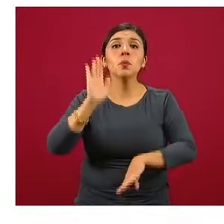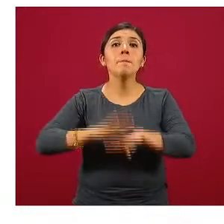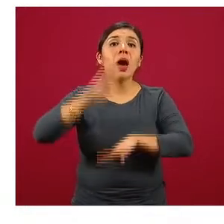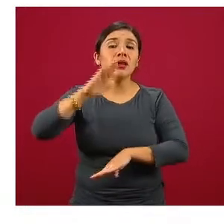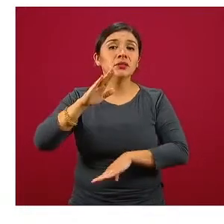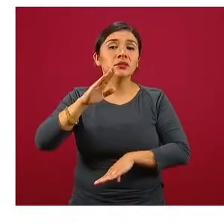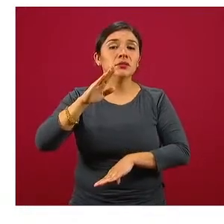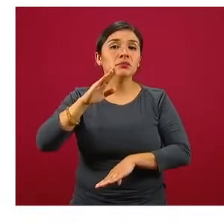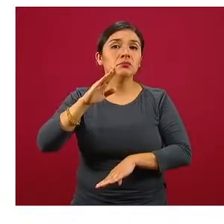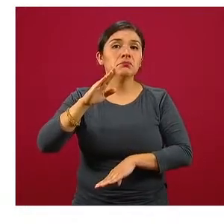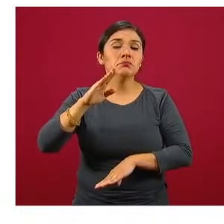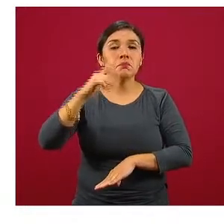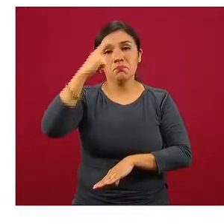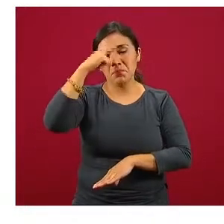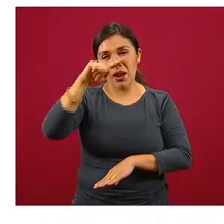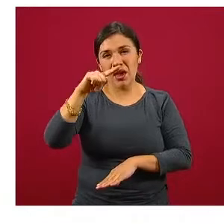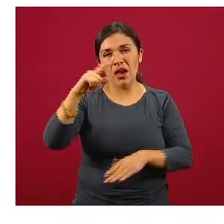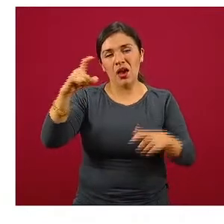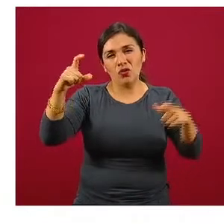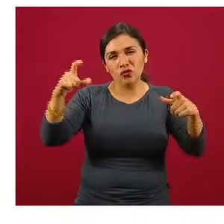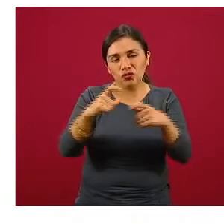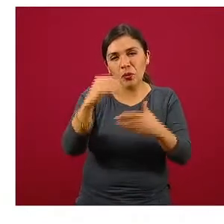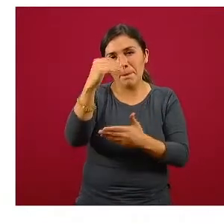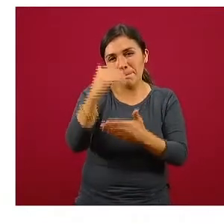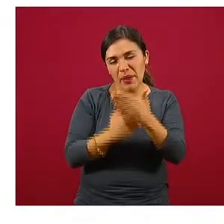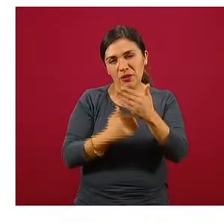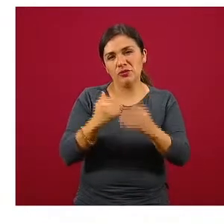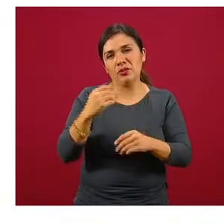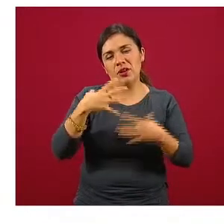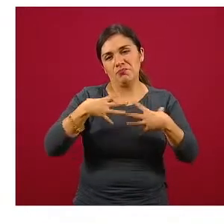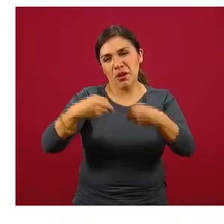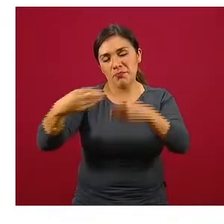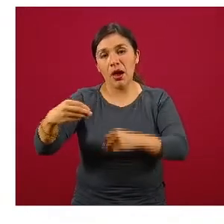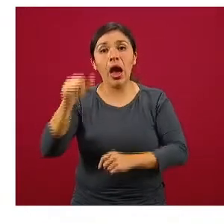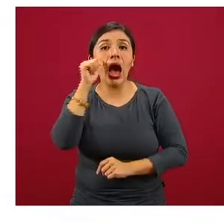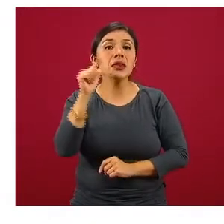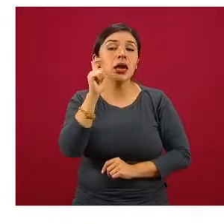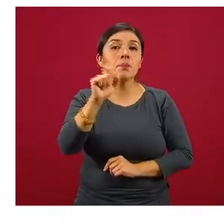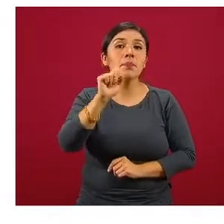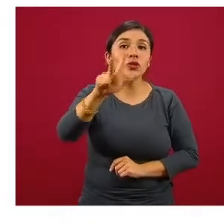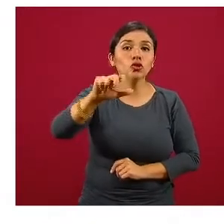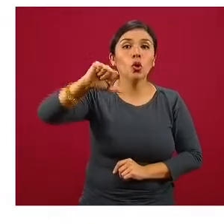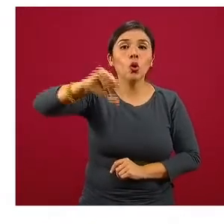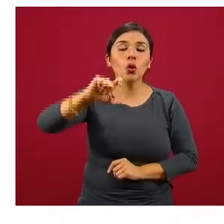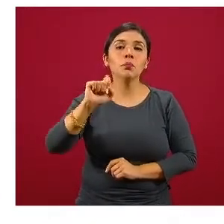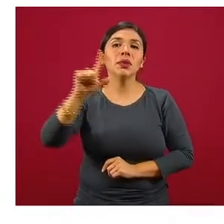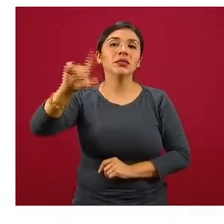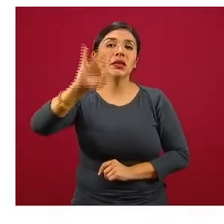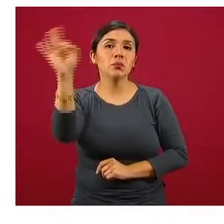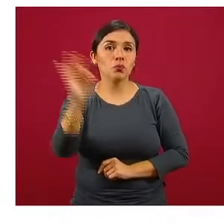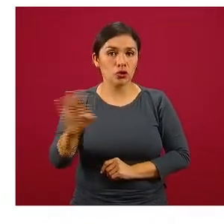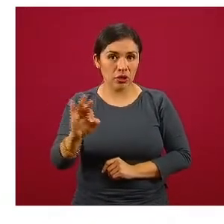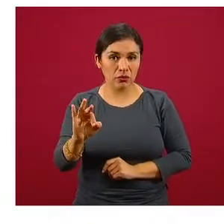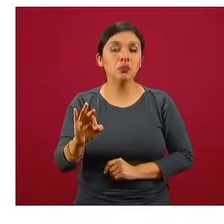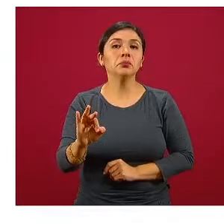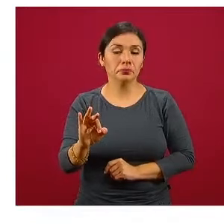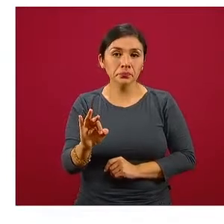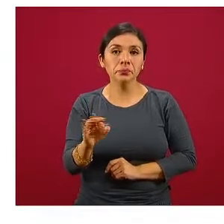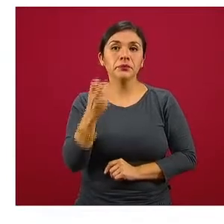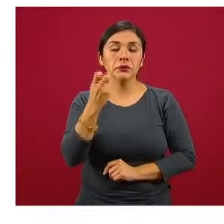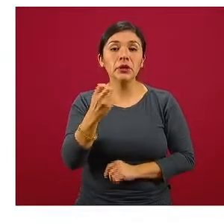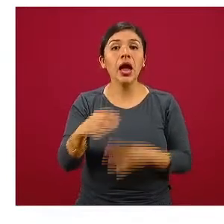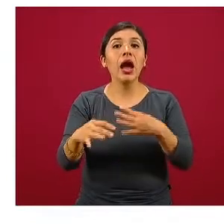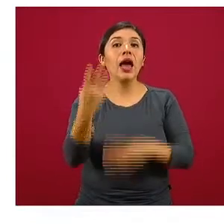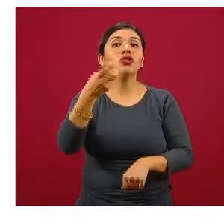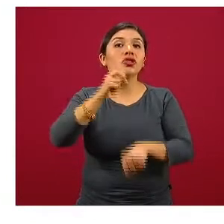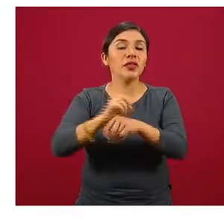contrae la pandemia. Ayer era 28, hoy es 27% la carga confirmada en los últimos